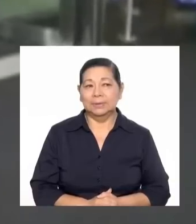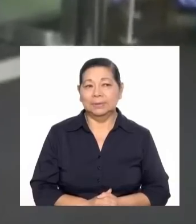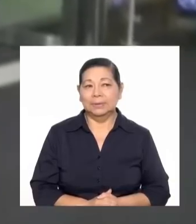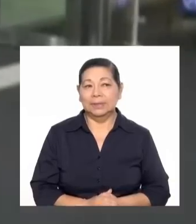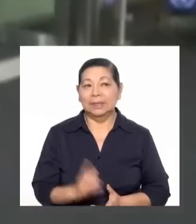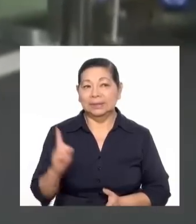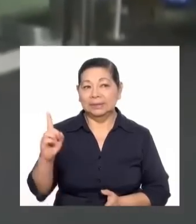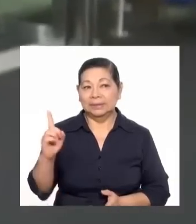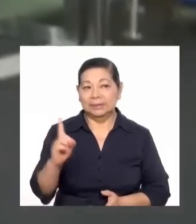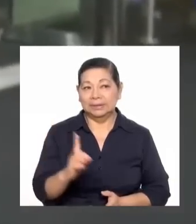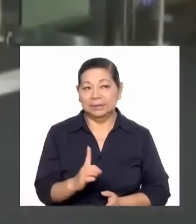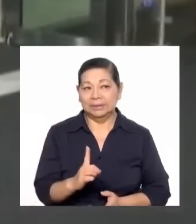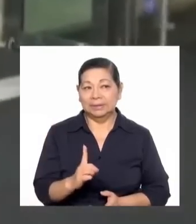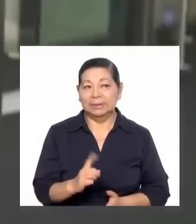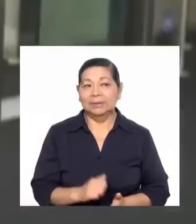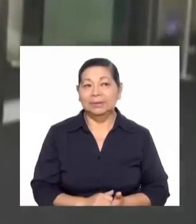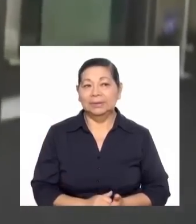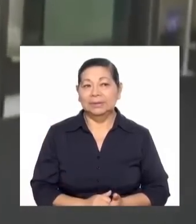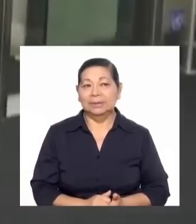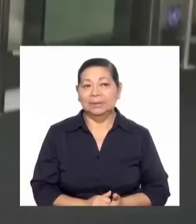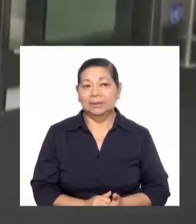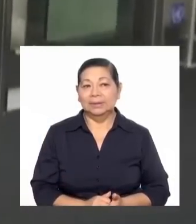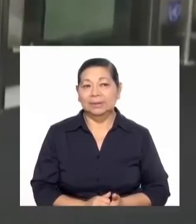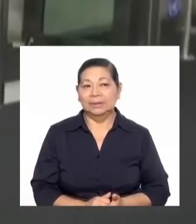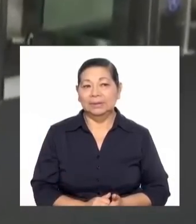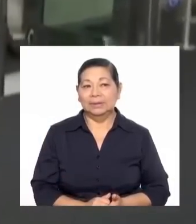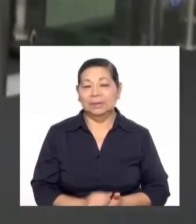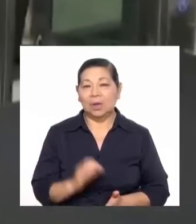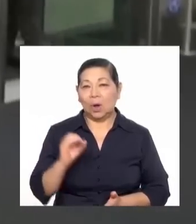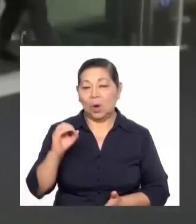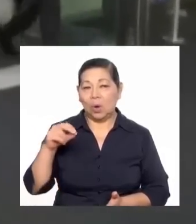principal de la Asamblea